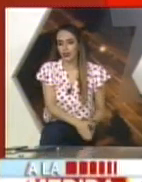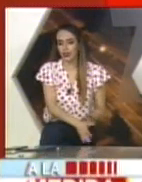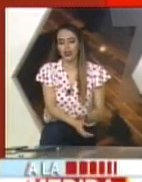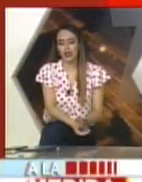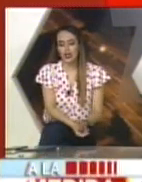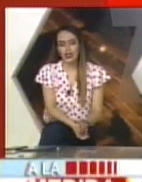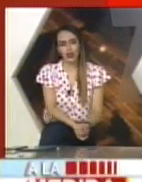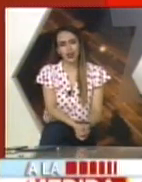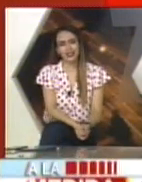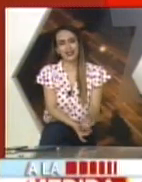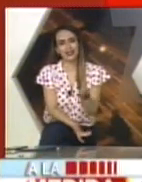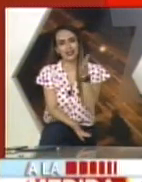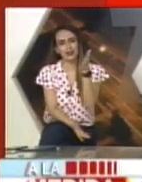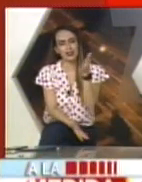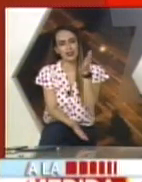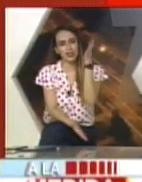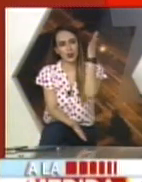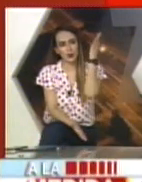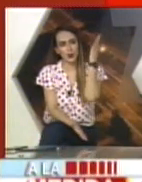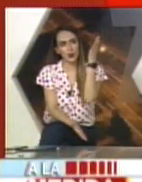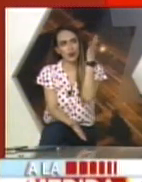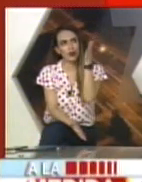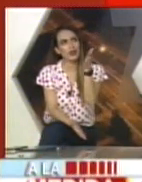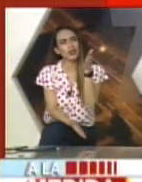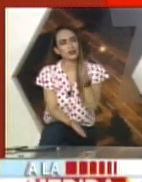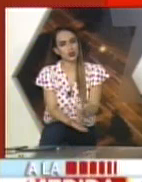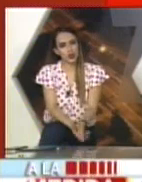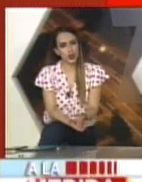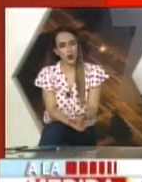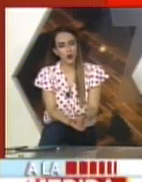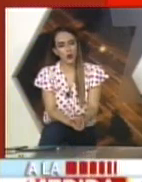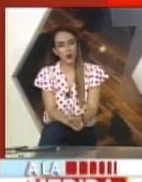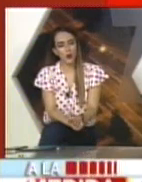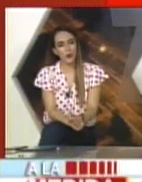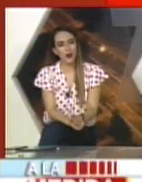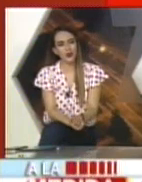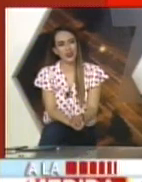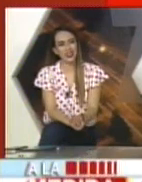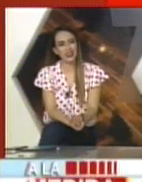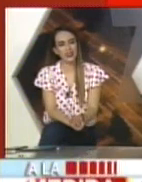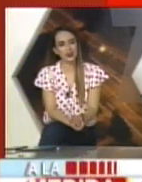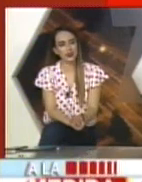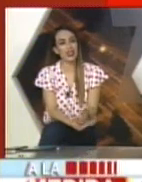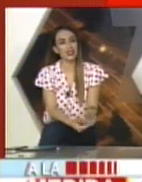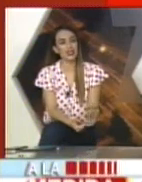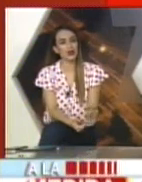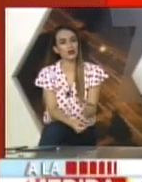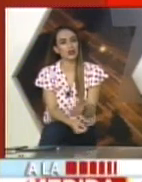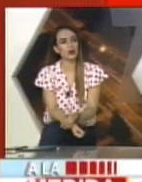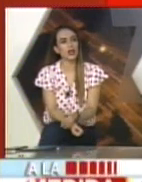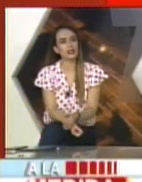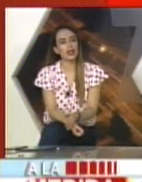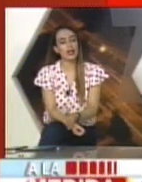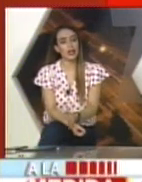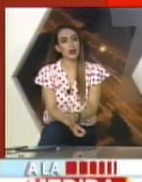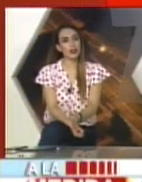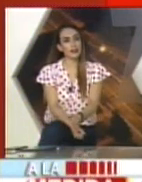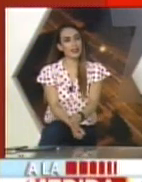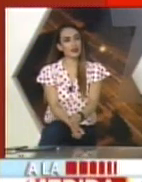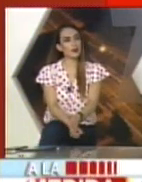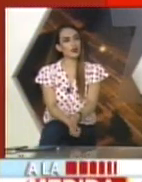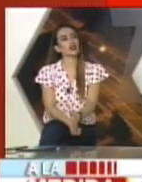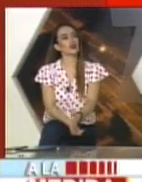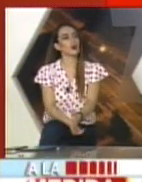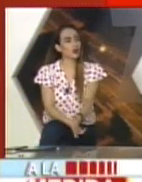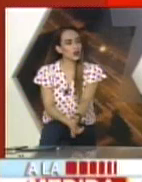que esté al frente sino que se debe establecer ya como una obligación como algo que debe entonces darse la continuidad que creo que